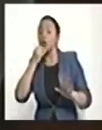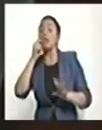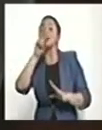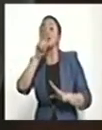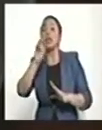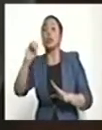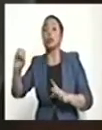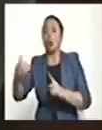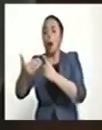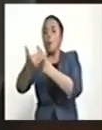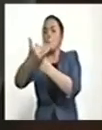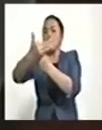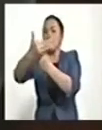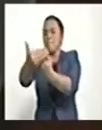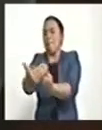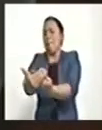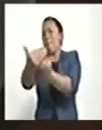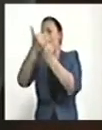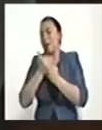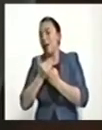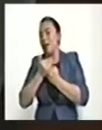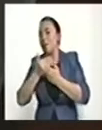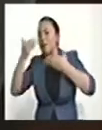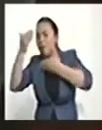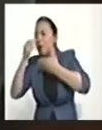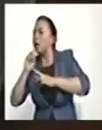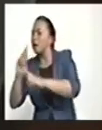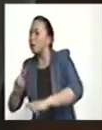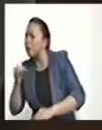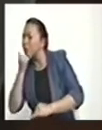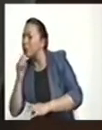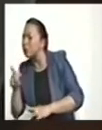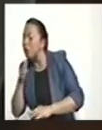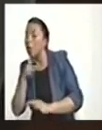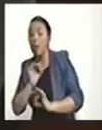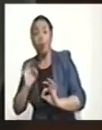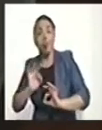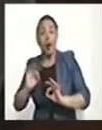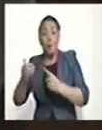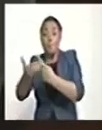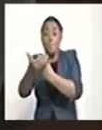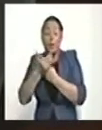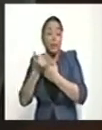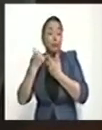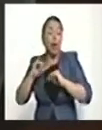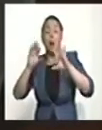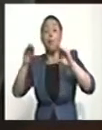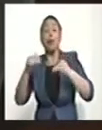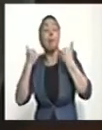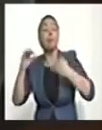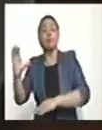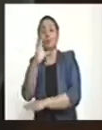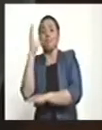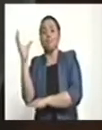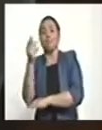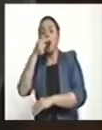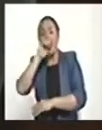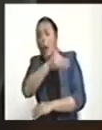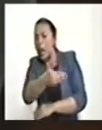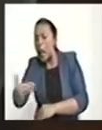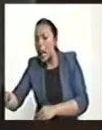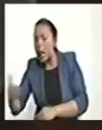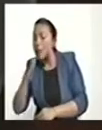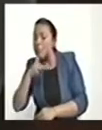700 secuestrados que aún las FARC no dan cuenta son desaparecidos en este país. Los niños que aún